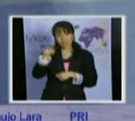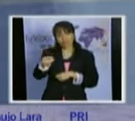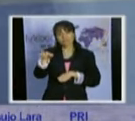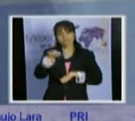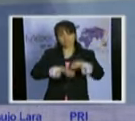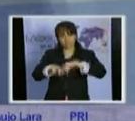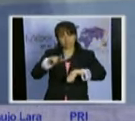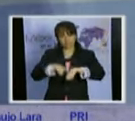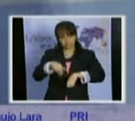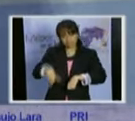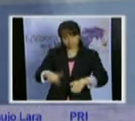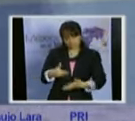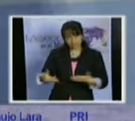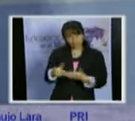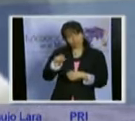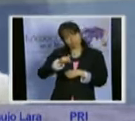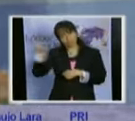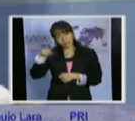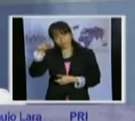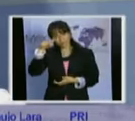embajador en Nicaragua